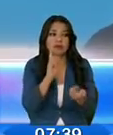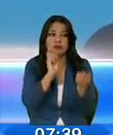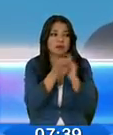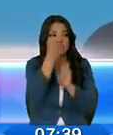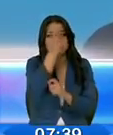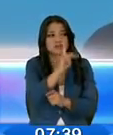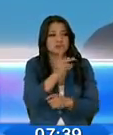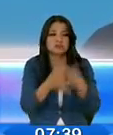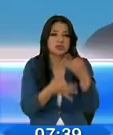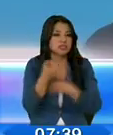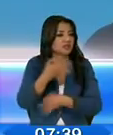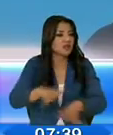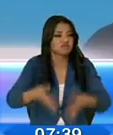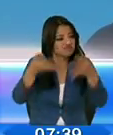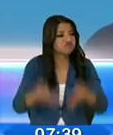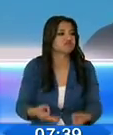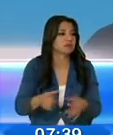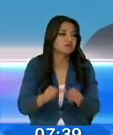fecha.